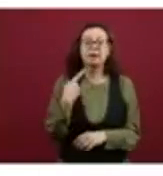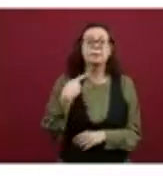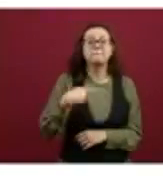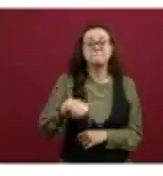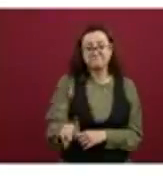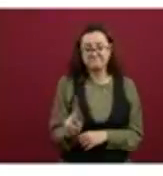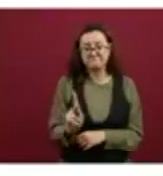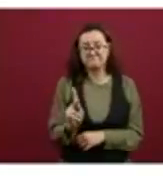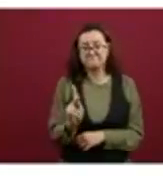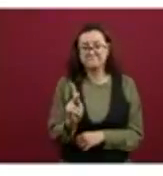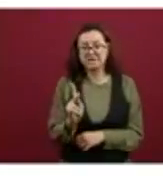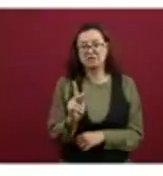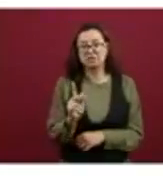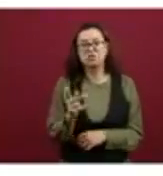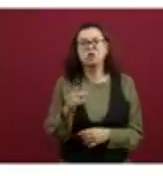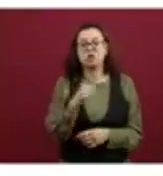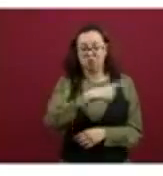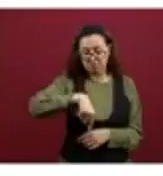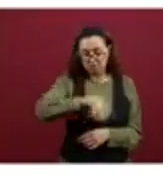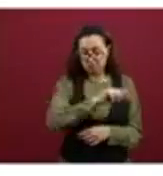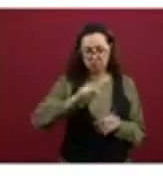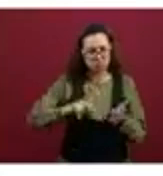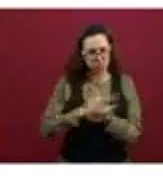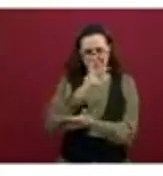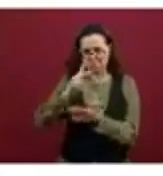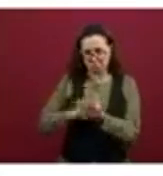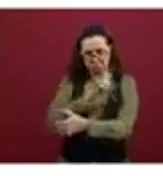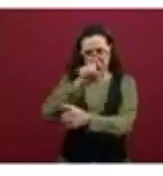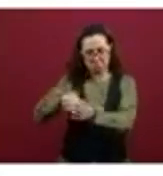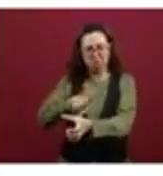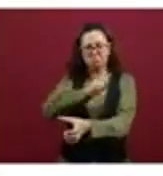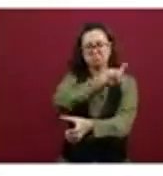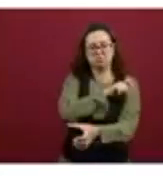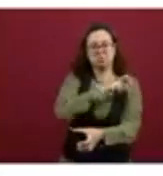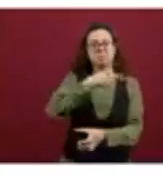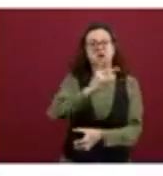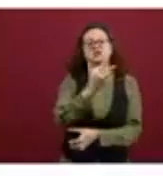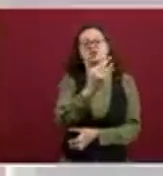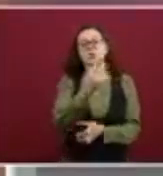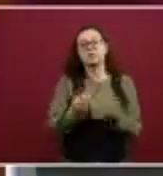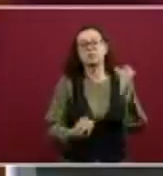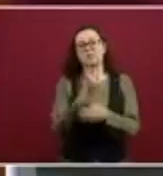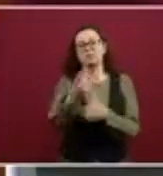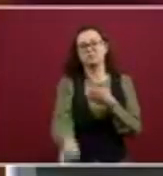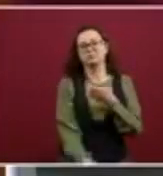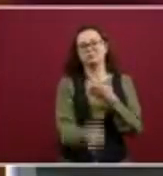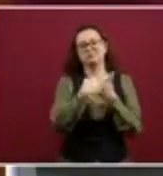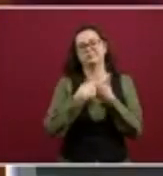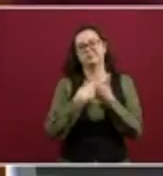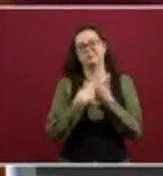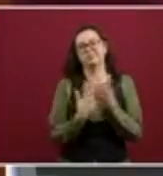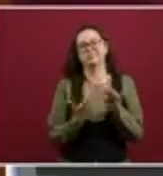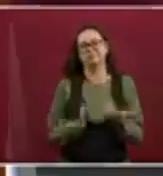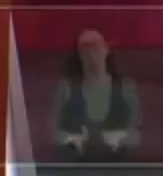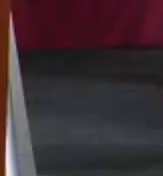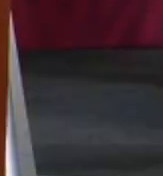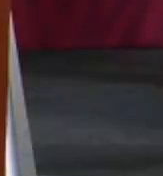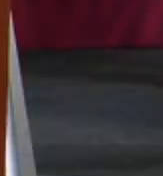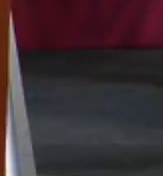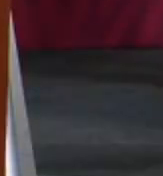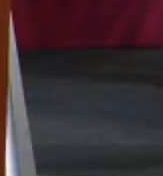si bien ellos no repiten, 54 nuevos se suman en la siguiente. Los guindas permanecen.